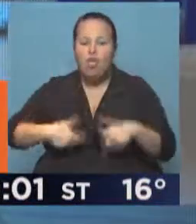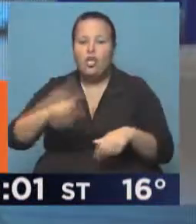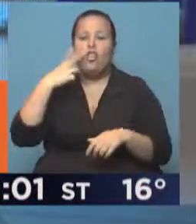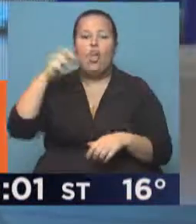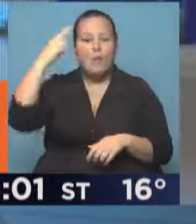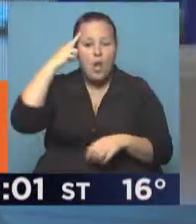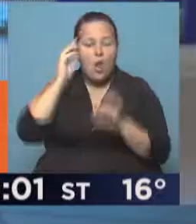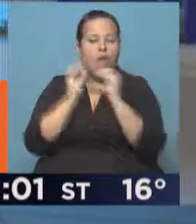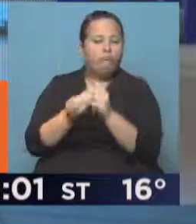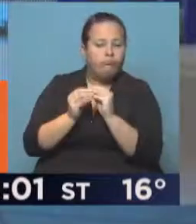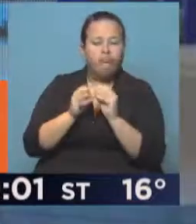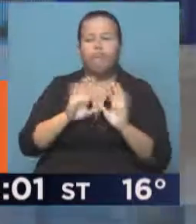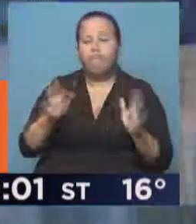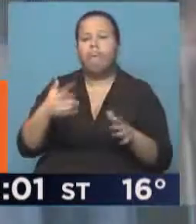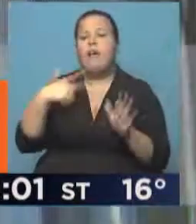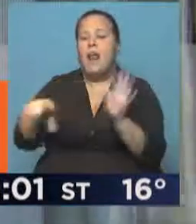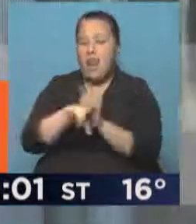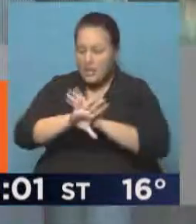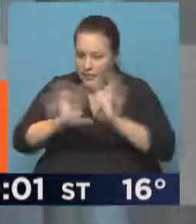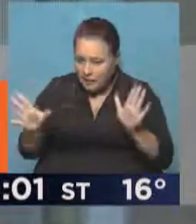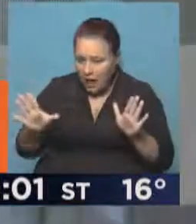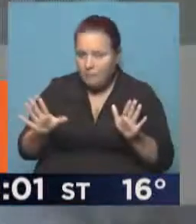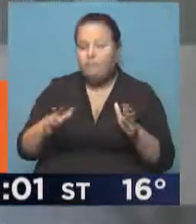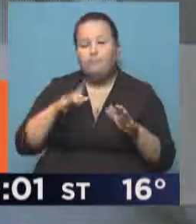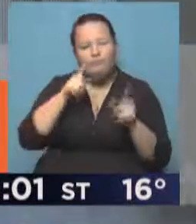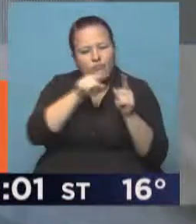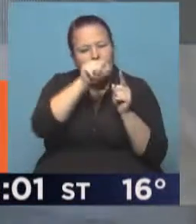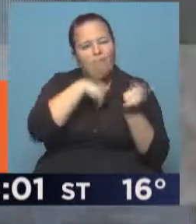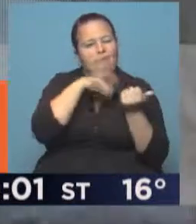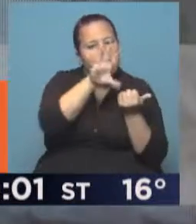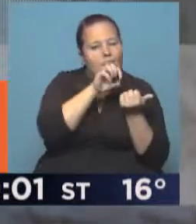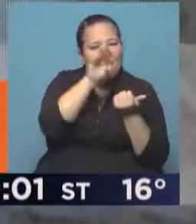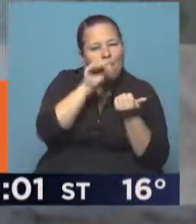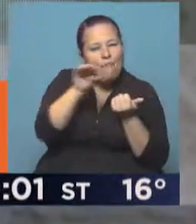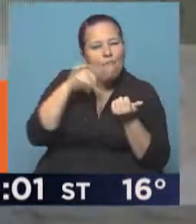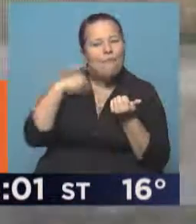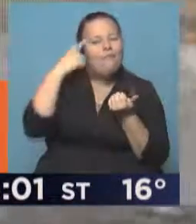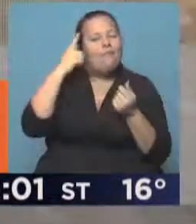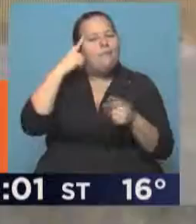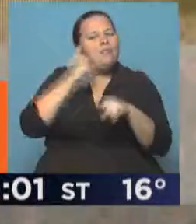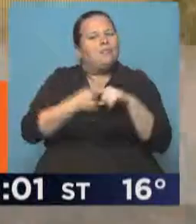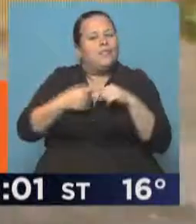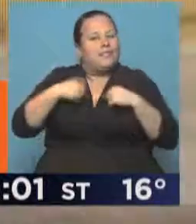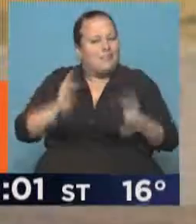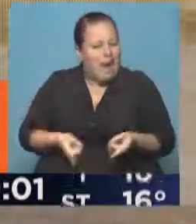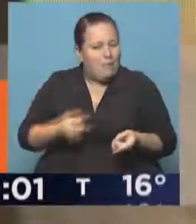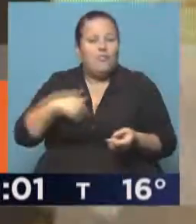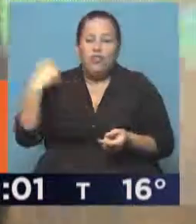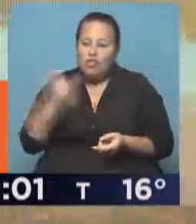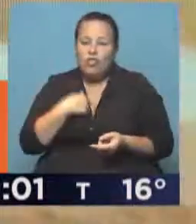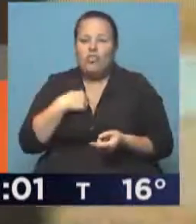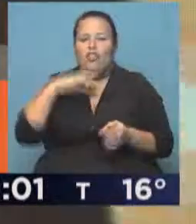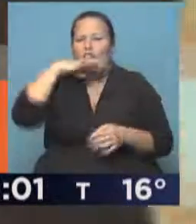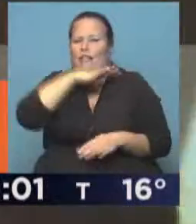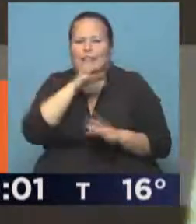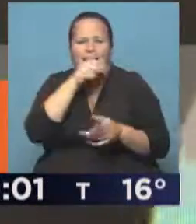2009 que fue bueno tiene una ley entonces todas esas cosas nosotros lo mirábamos con una añoranza porque en realidad nosotros no teníamos